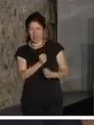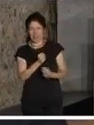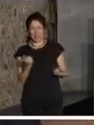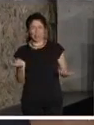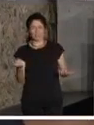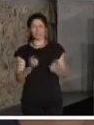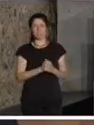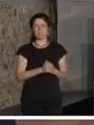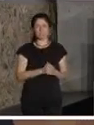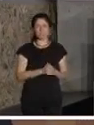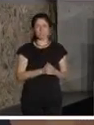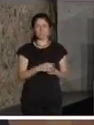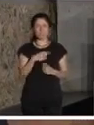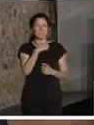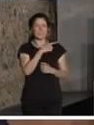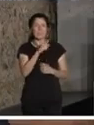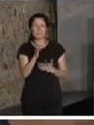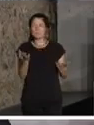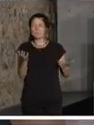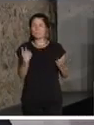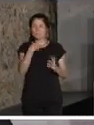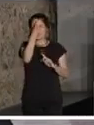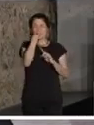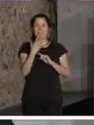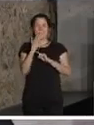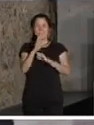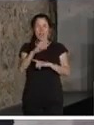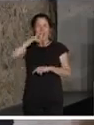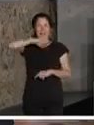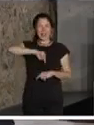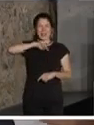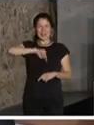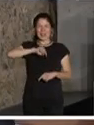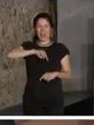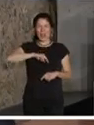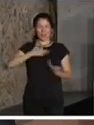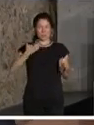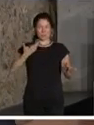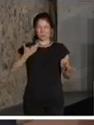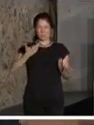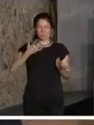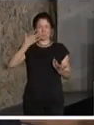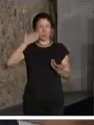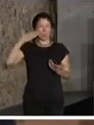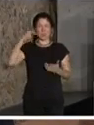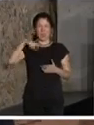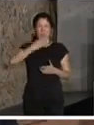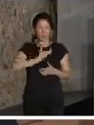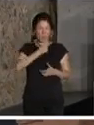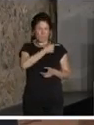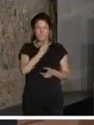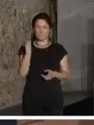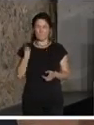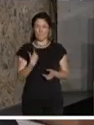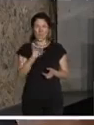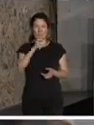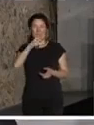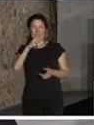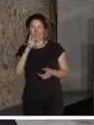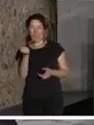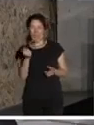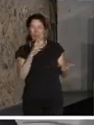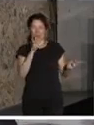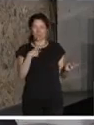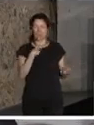que ha sido absolutamente la imagen de la ética la moral y la decencia en ese ayuntamiento que es Erica